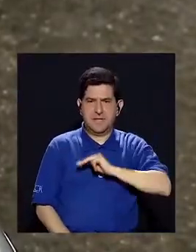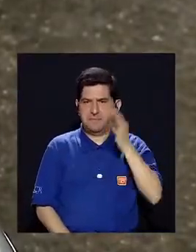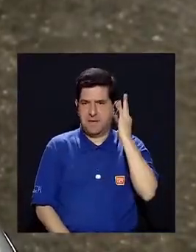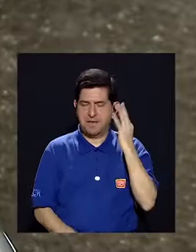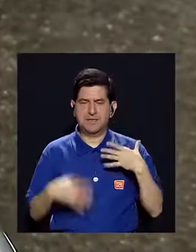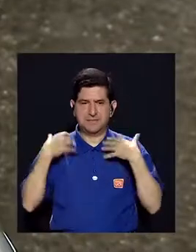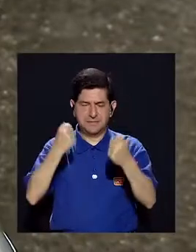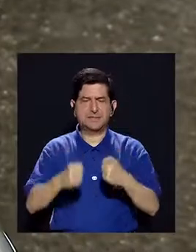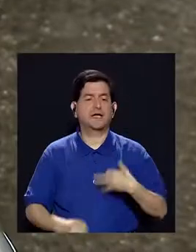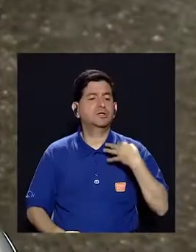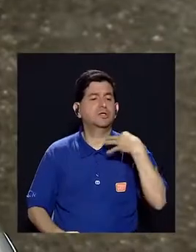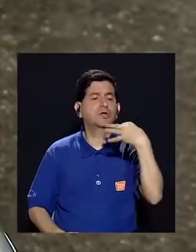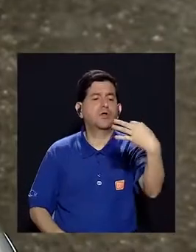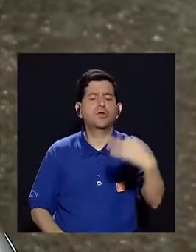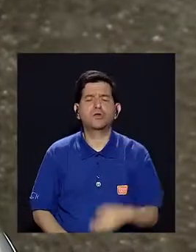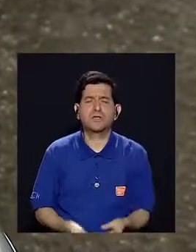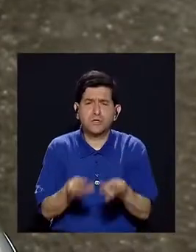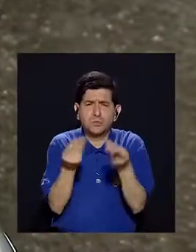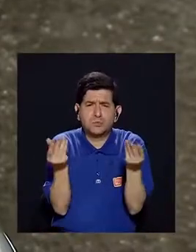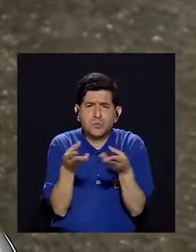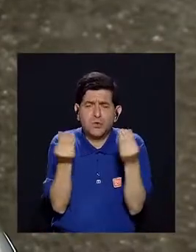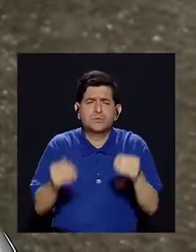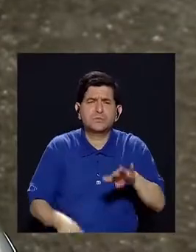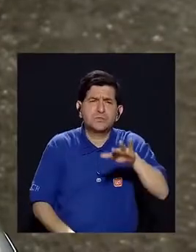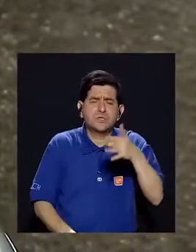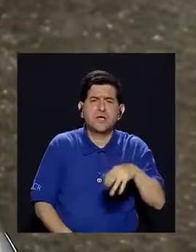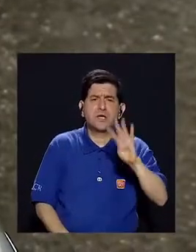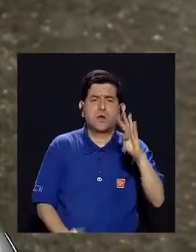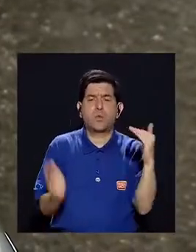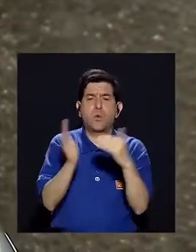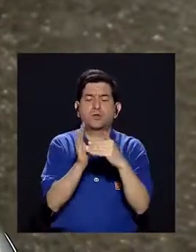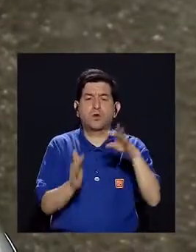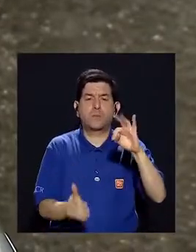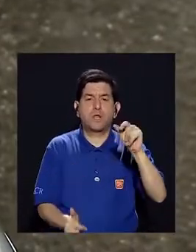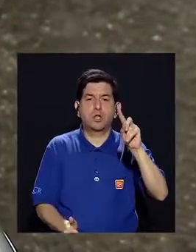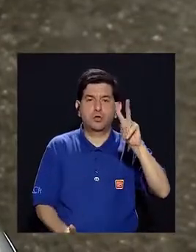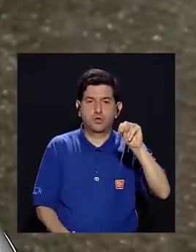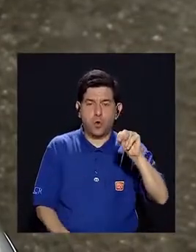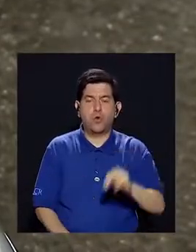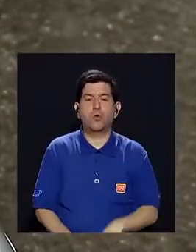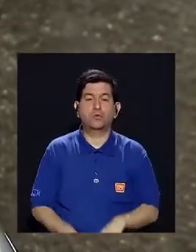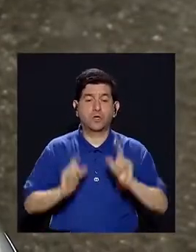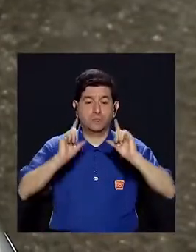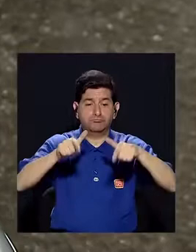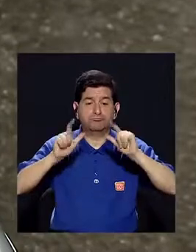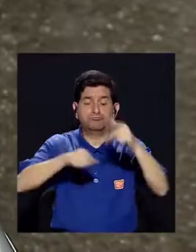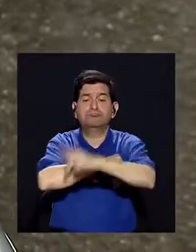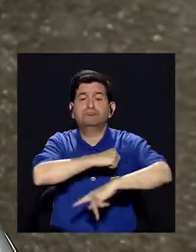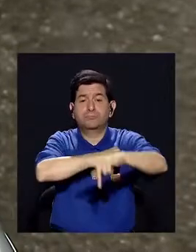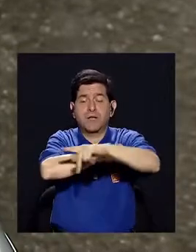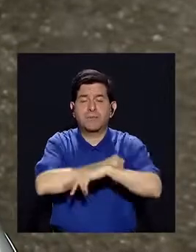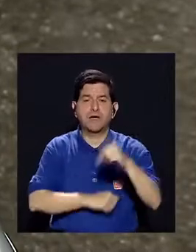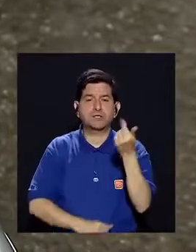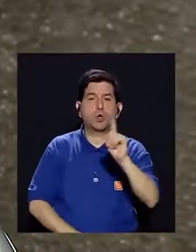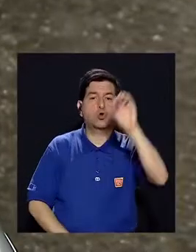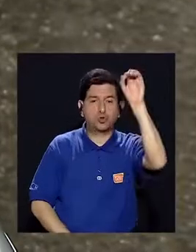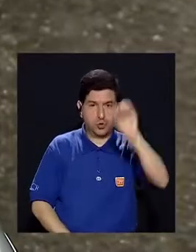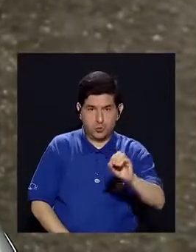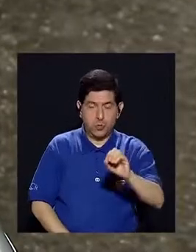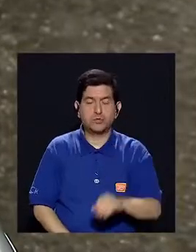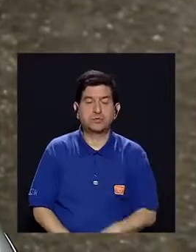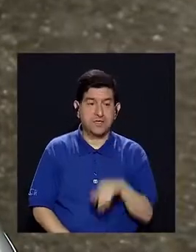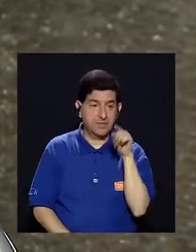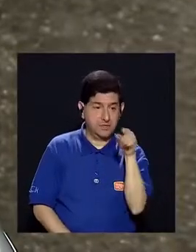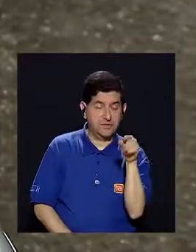de Salud, diariamente se generan aproximadamente 4.000 toneladas de residuos en el país. El